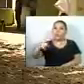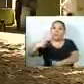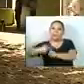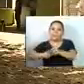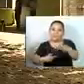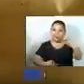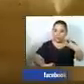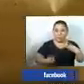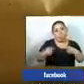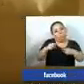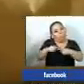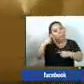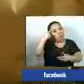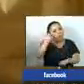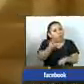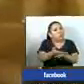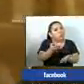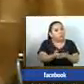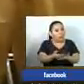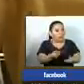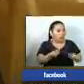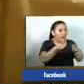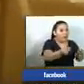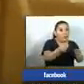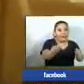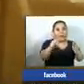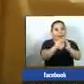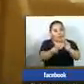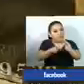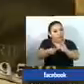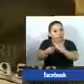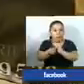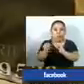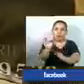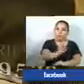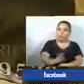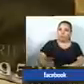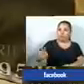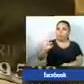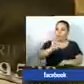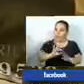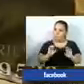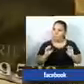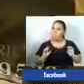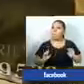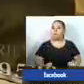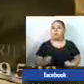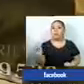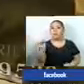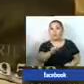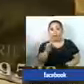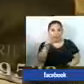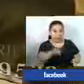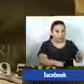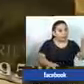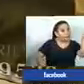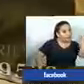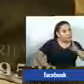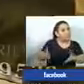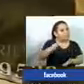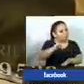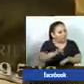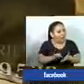sábado pero le han apostado al domicilio y por su calidad están comenzando a llegar a la capital